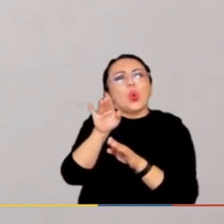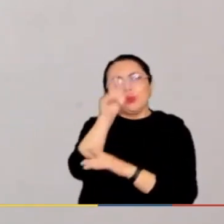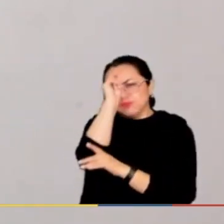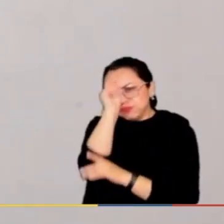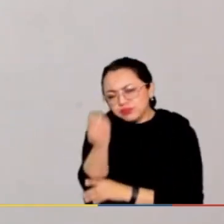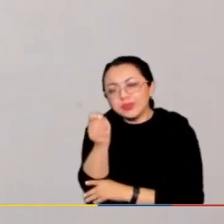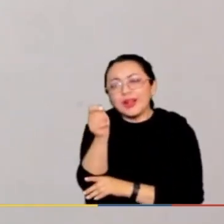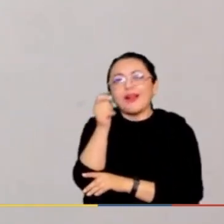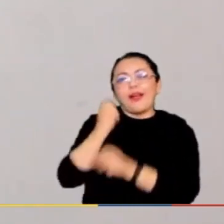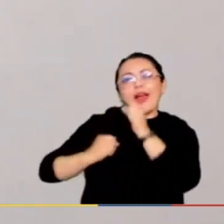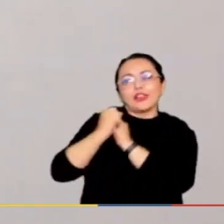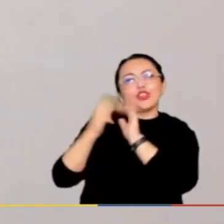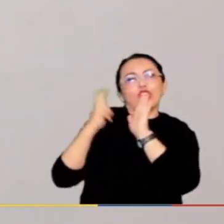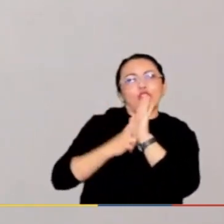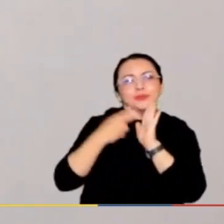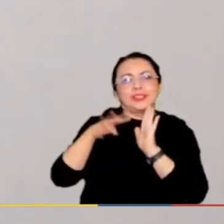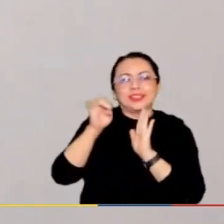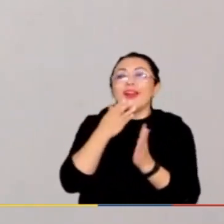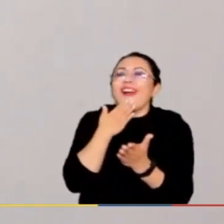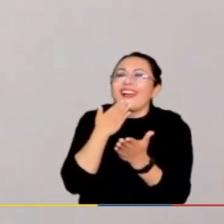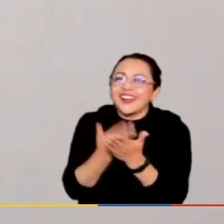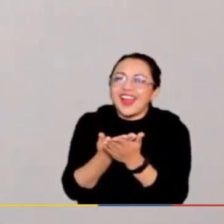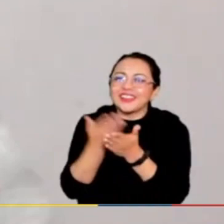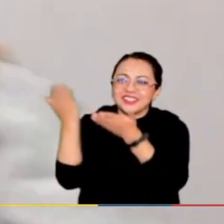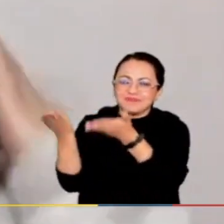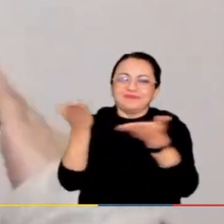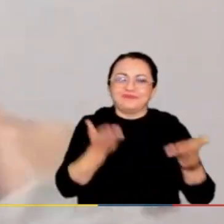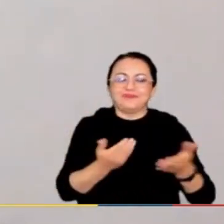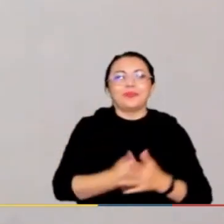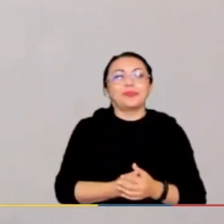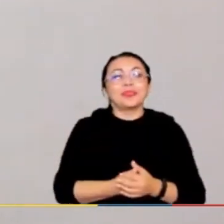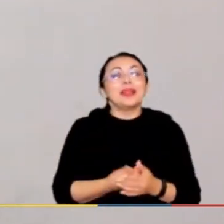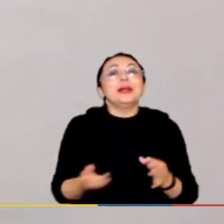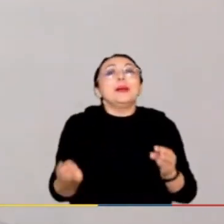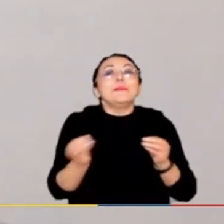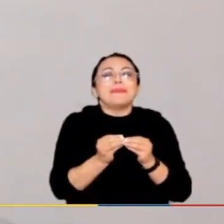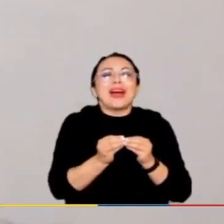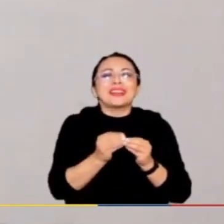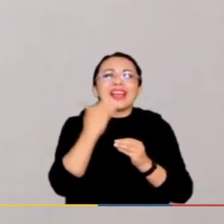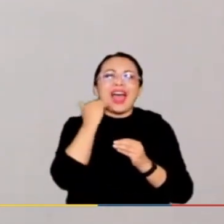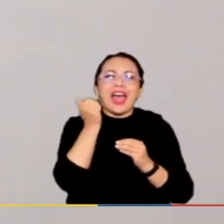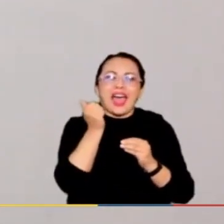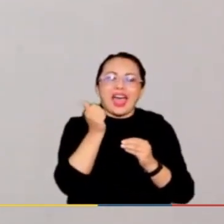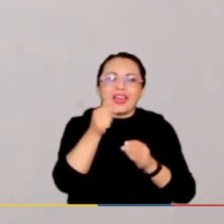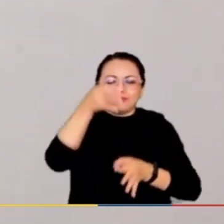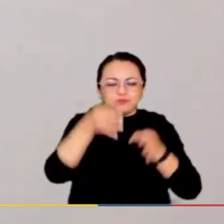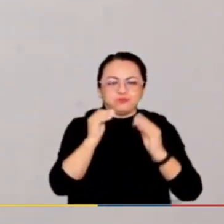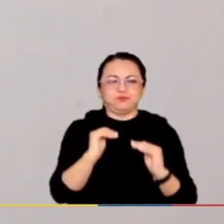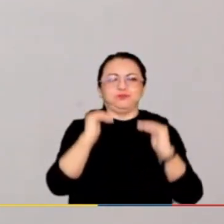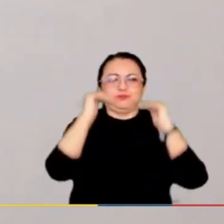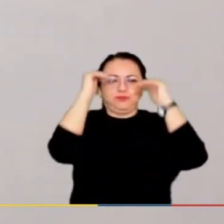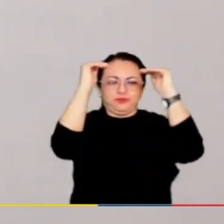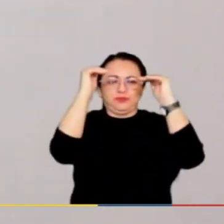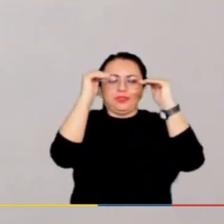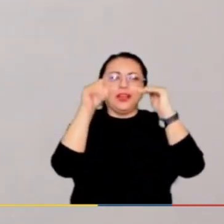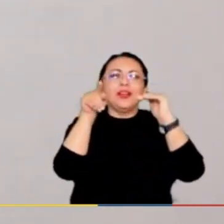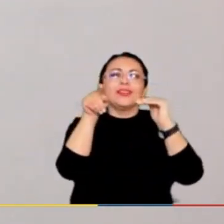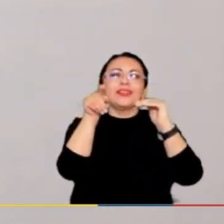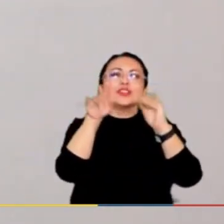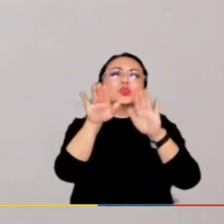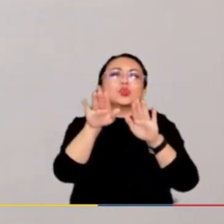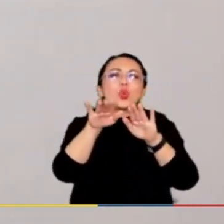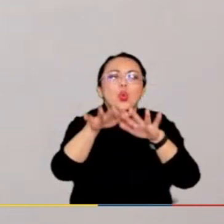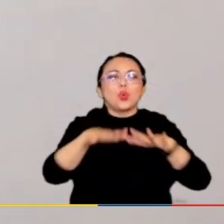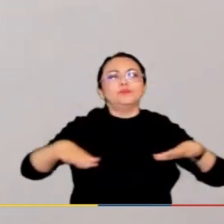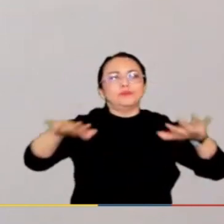el año 2019. Gracias por acompañarnos, doctor. Entre tanto, la señora magistrada de la Sala Civil del Tribunal de la Sala Civil